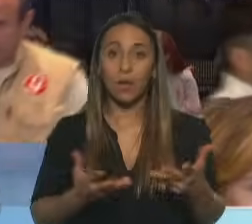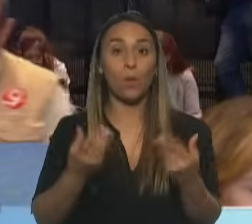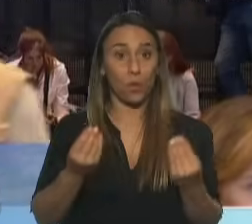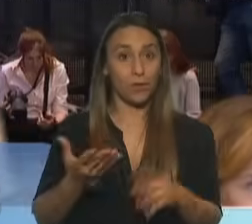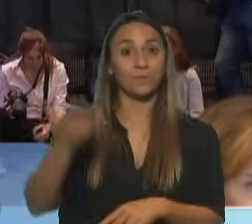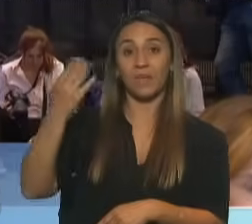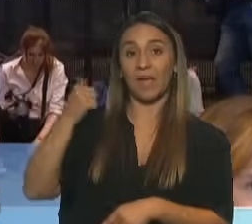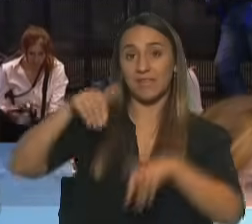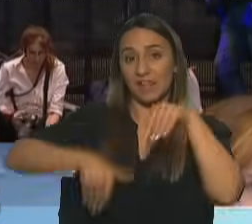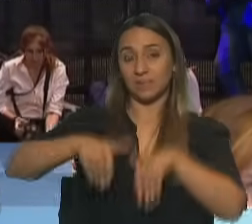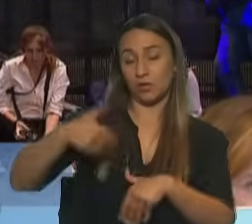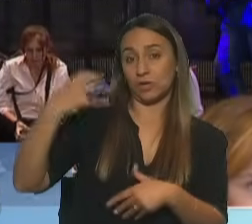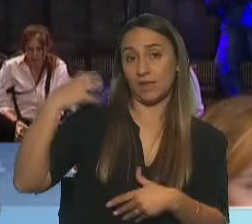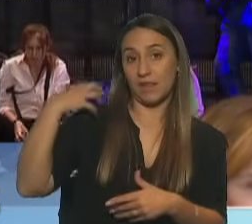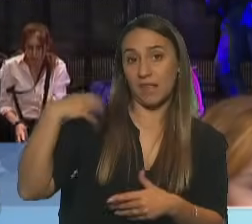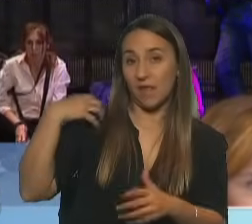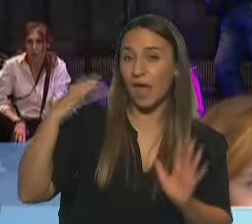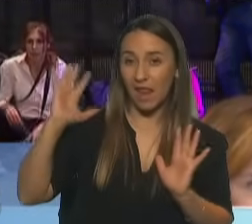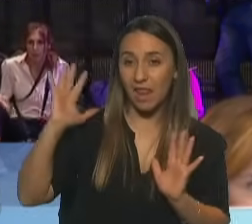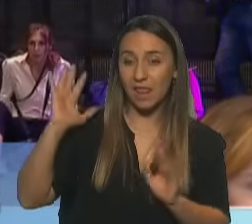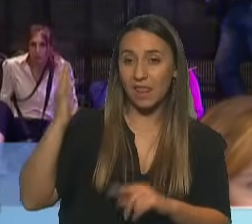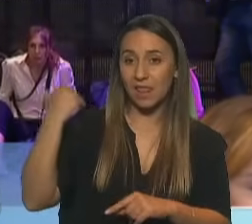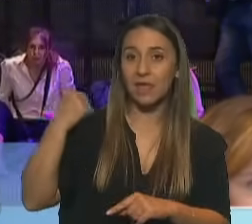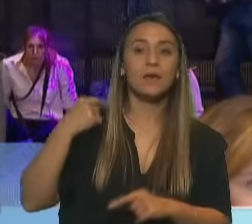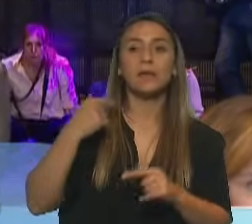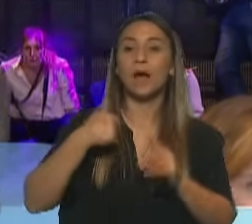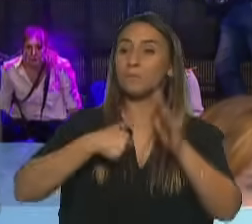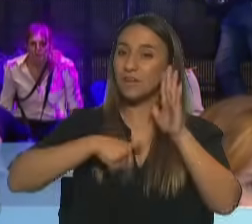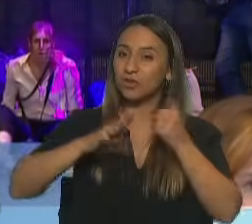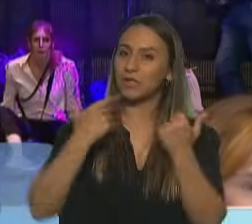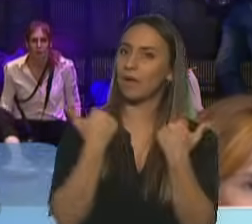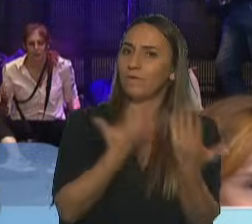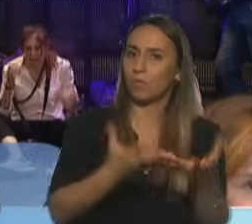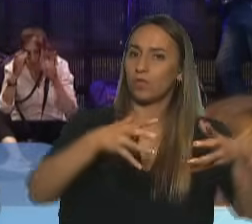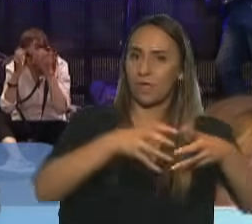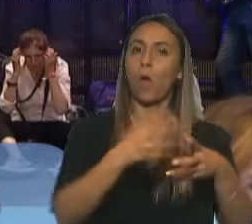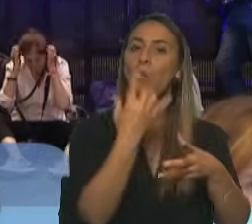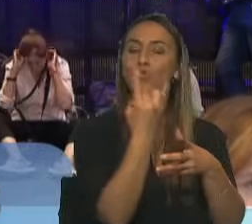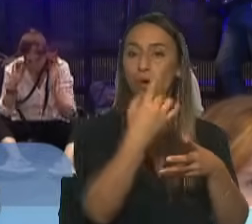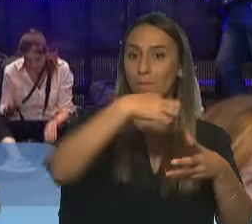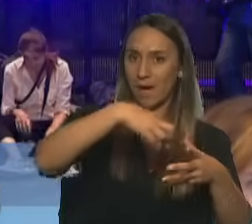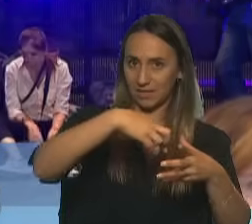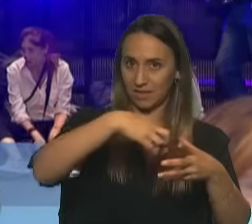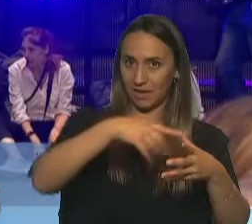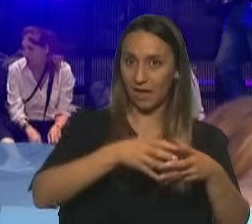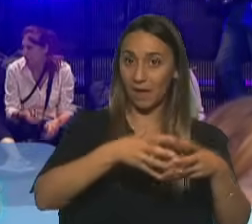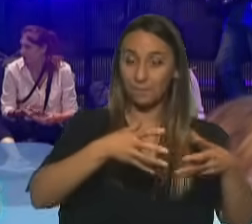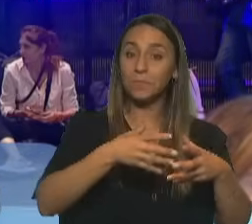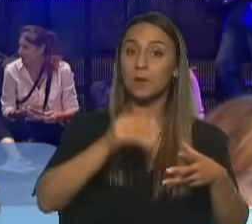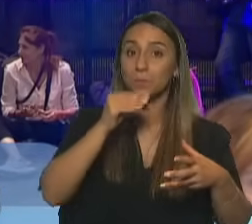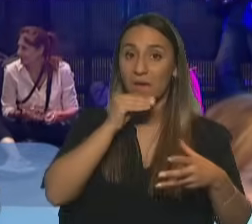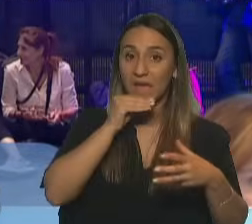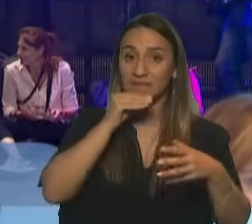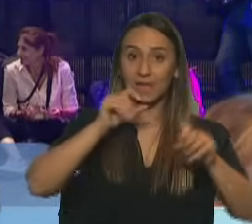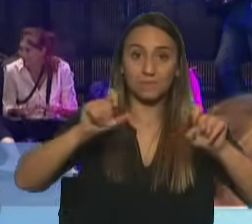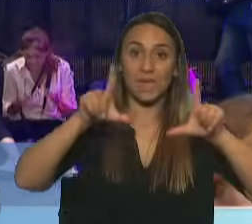generales notoriamente benefició Unión por la Patria. Sí. O sea, hubo un crecimiento de Sergio Massa, de su